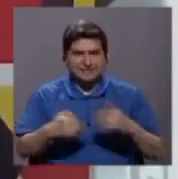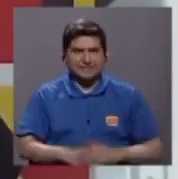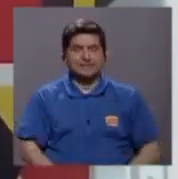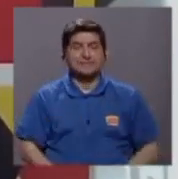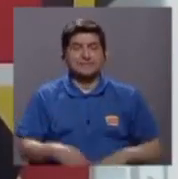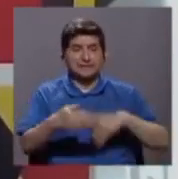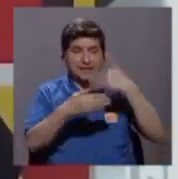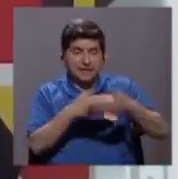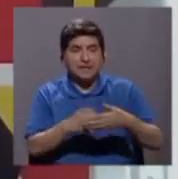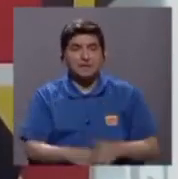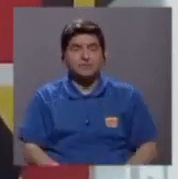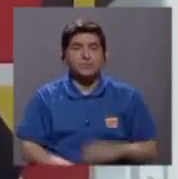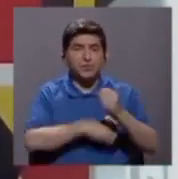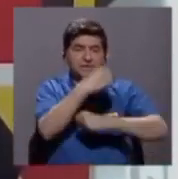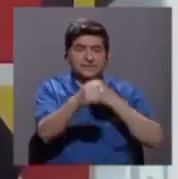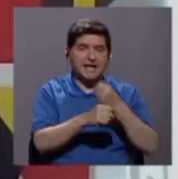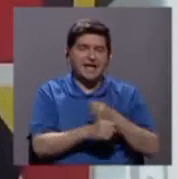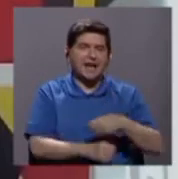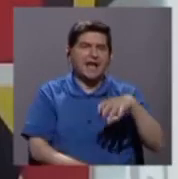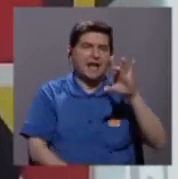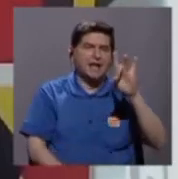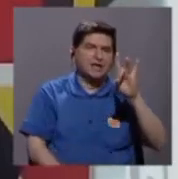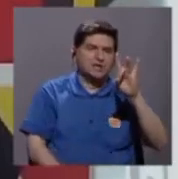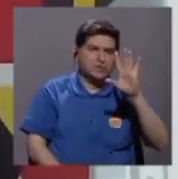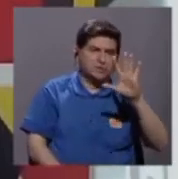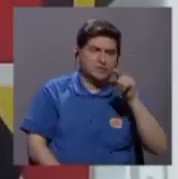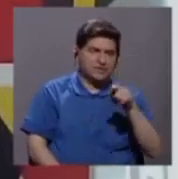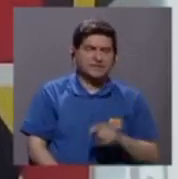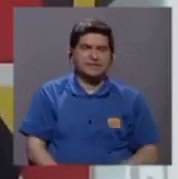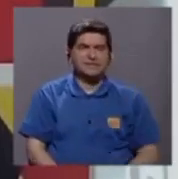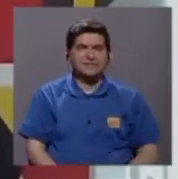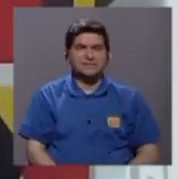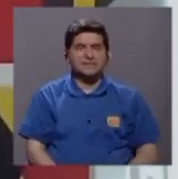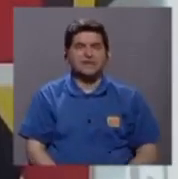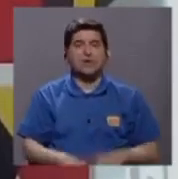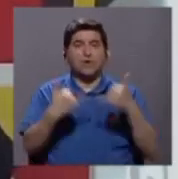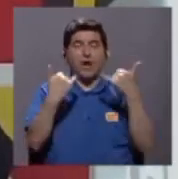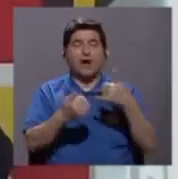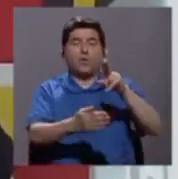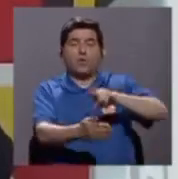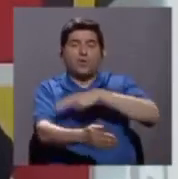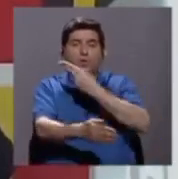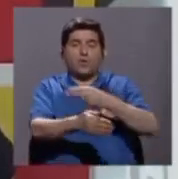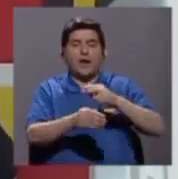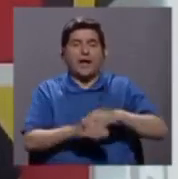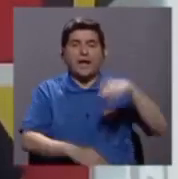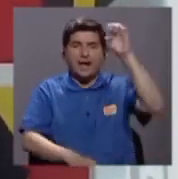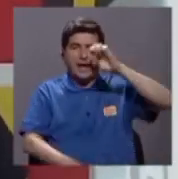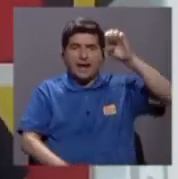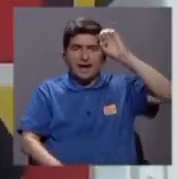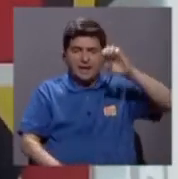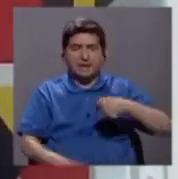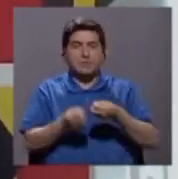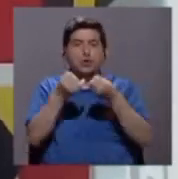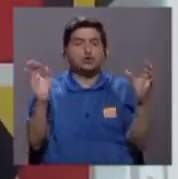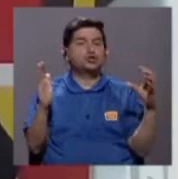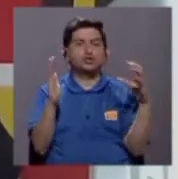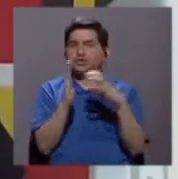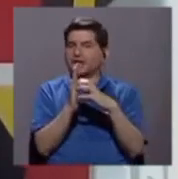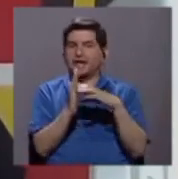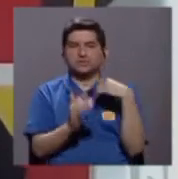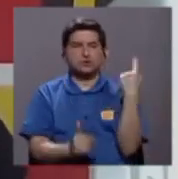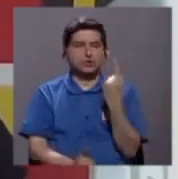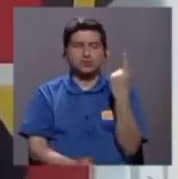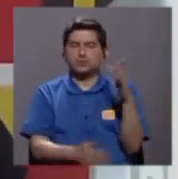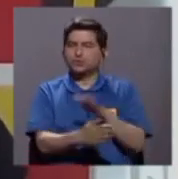en 1985 era hecho como la himna europea sin el texto, solamente la